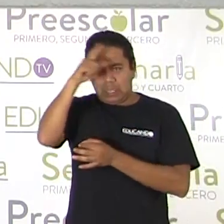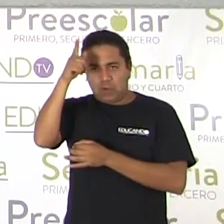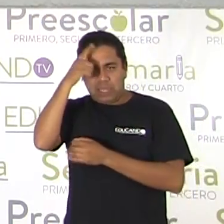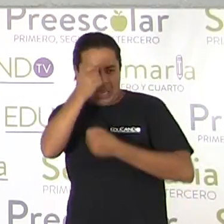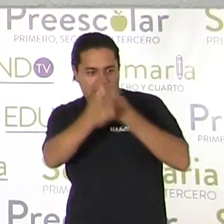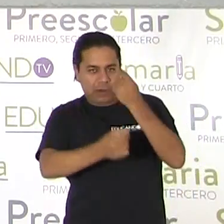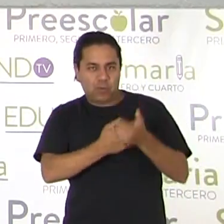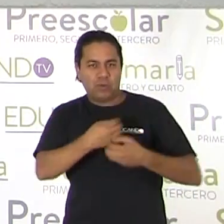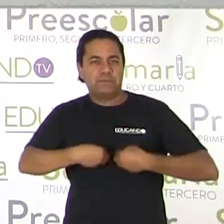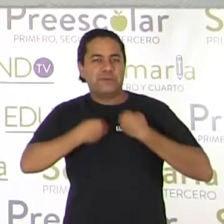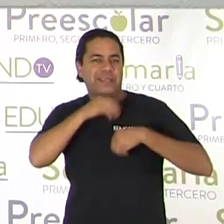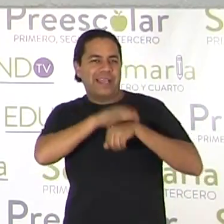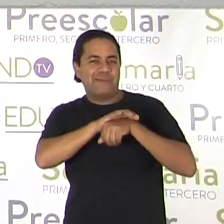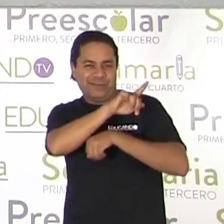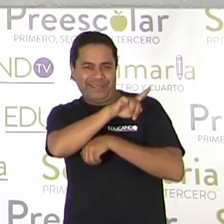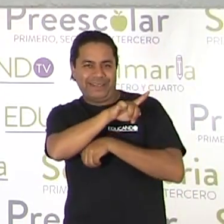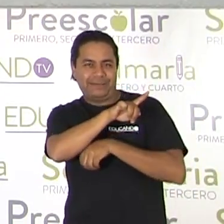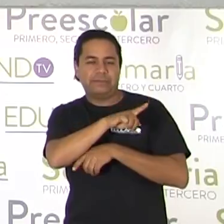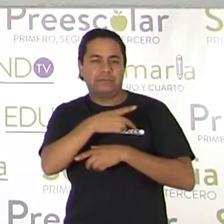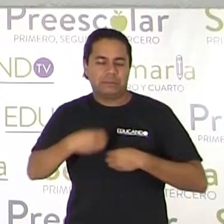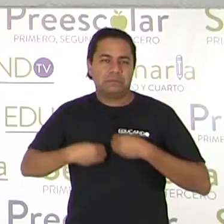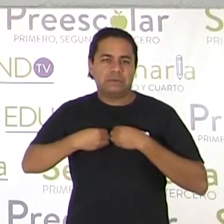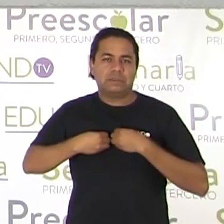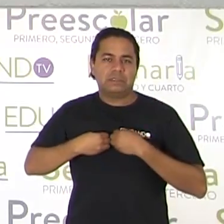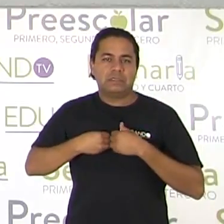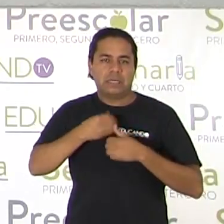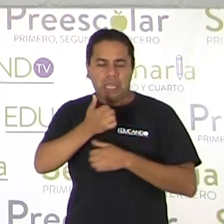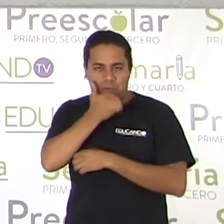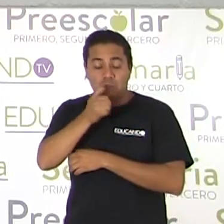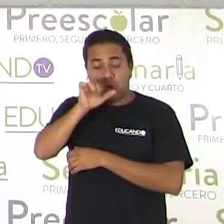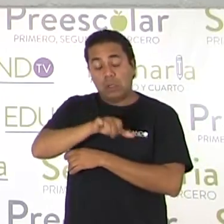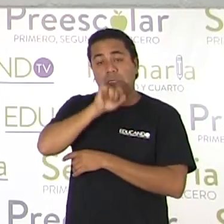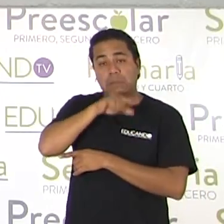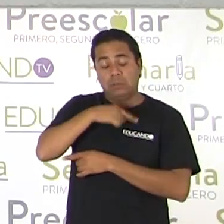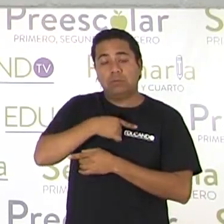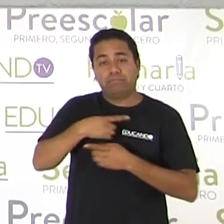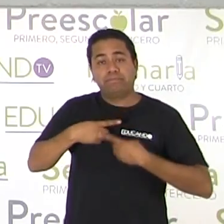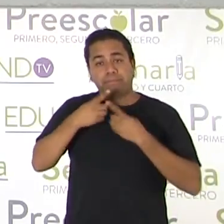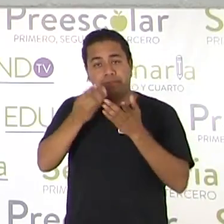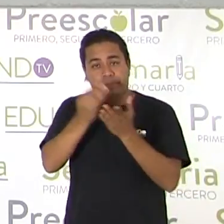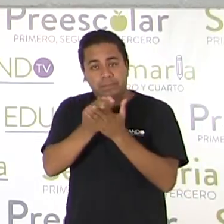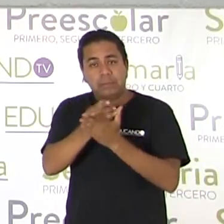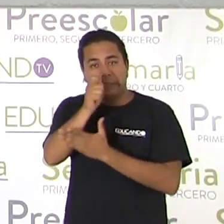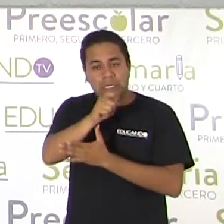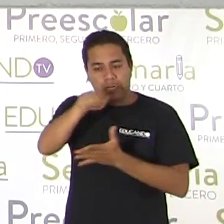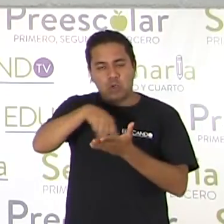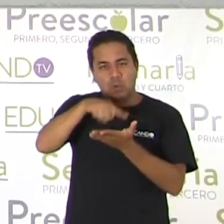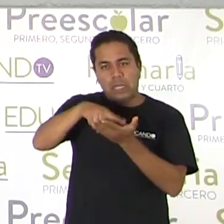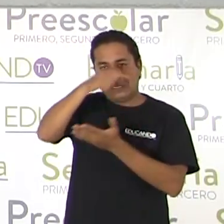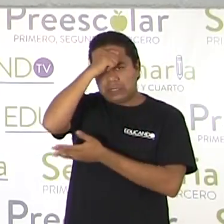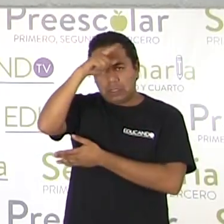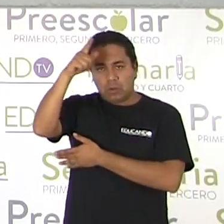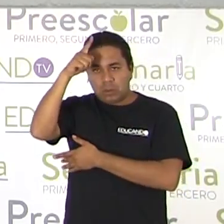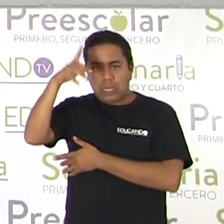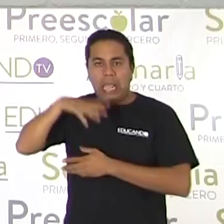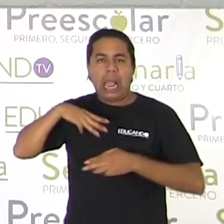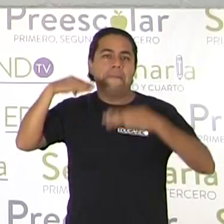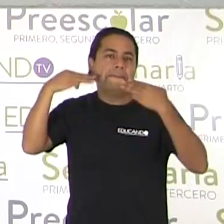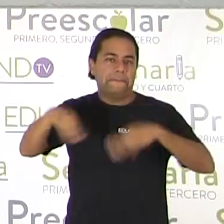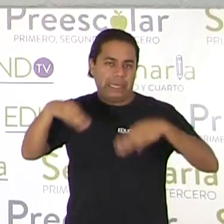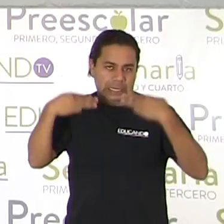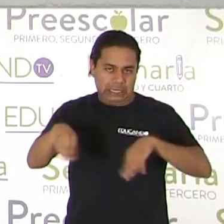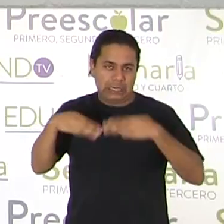de mis amigos. Y hoy vamos a conocer también más o menos que en Tlacolula hay un mercado fabuloso